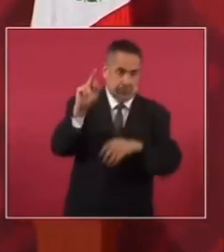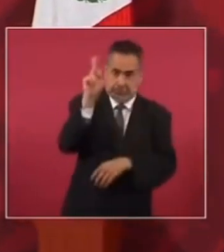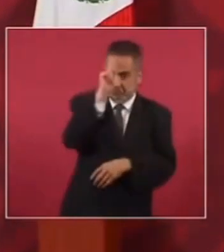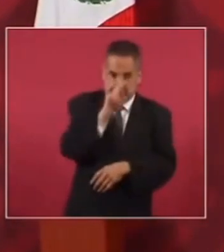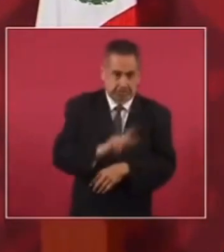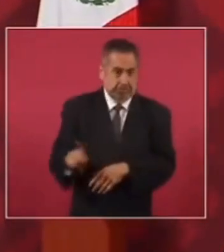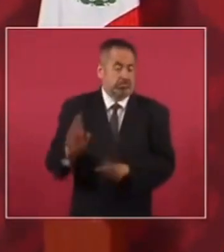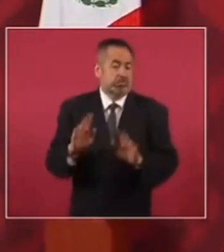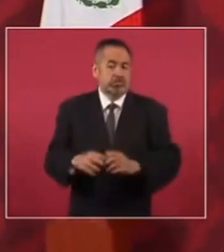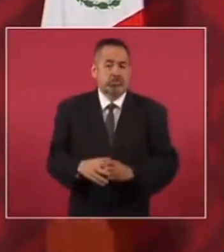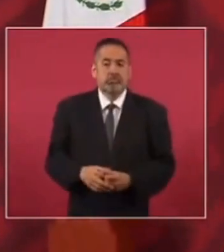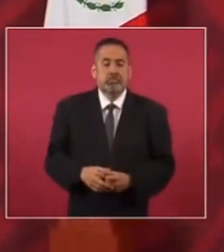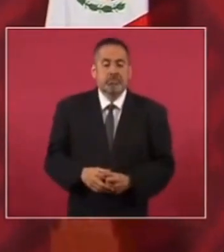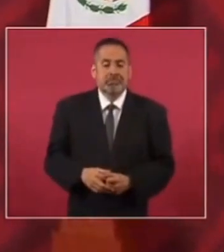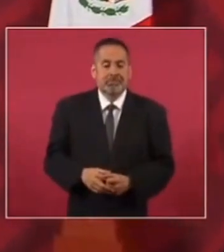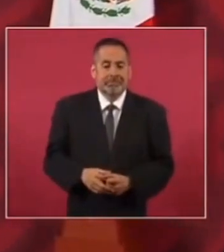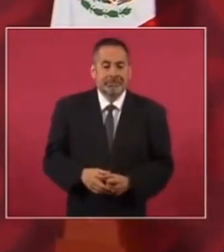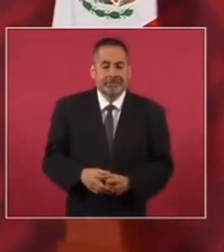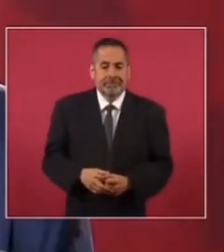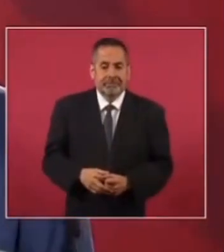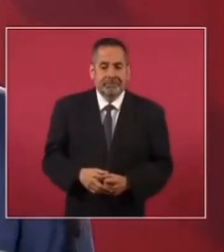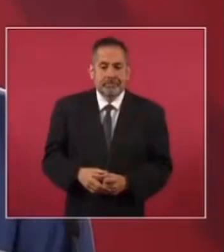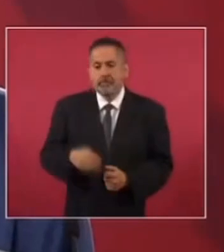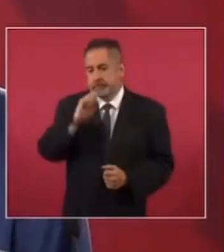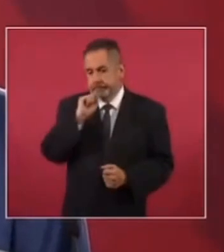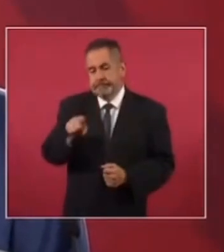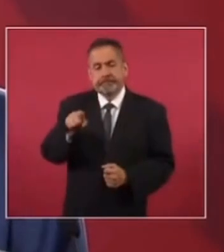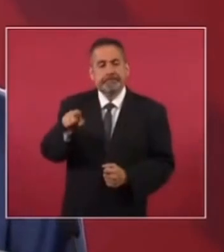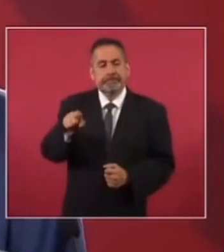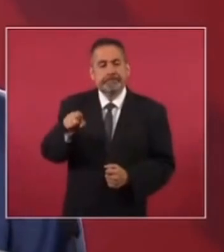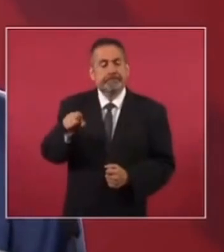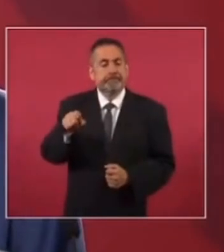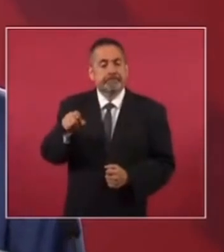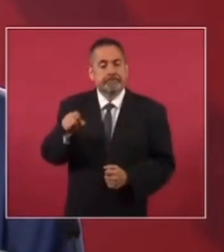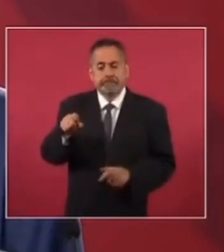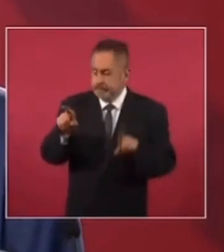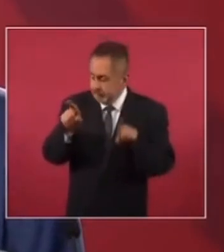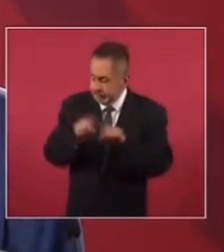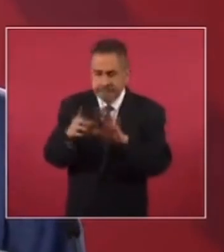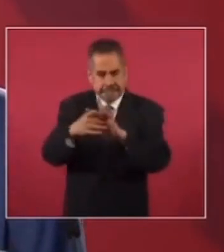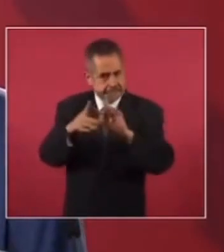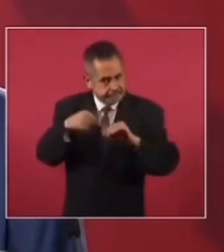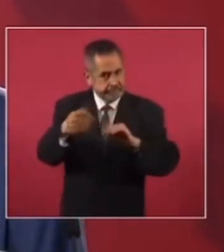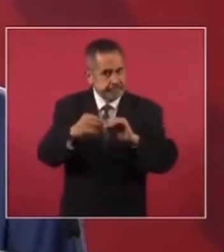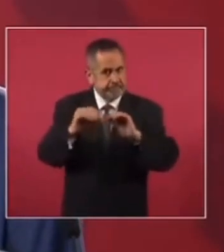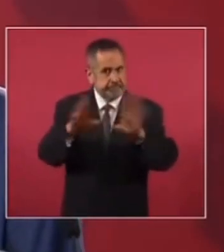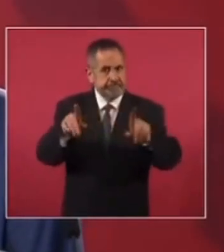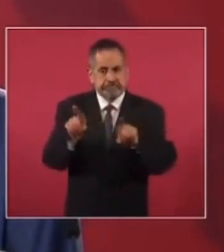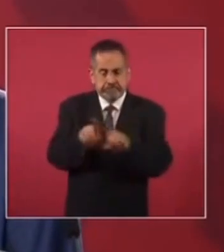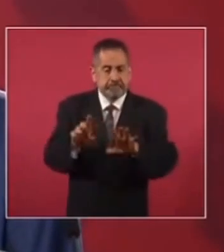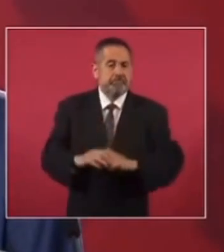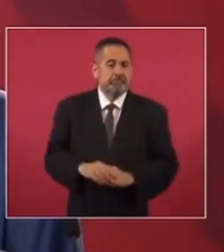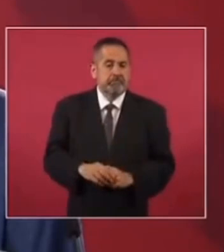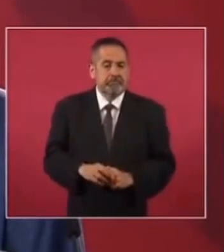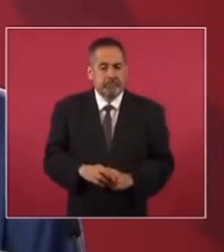Hoy el gobernador de Guanajuato lo que había de hacer una consulta, a ver qué opina el pueblo de Guanajuato,